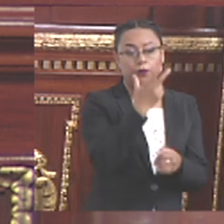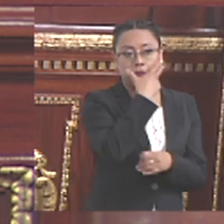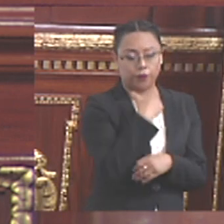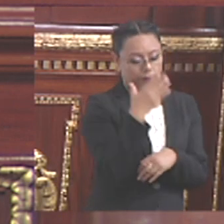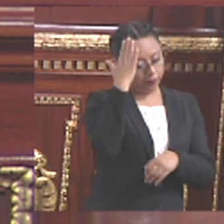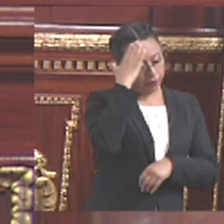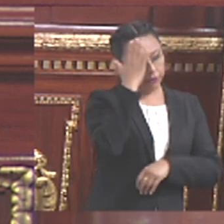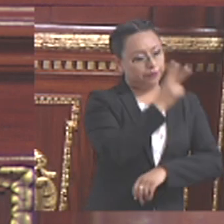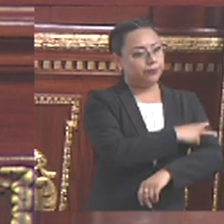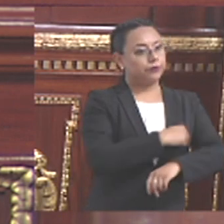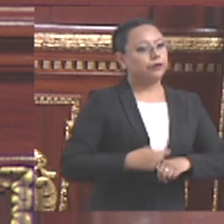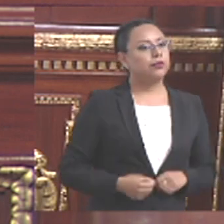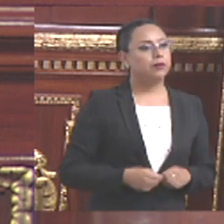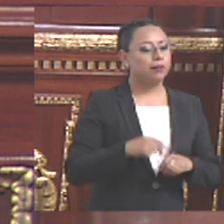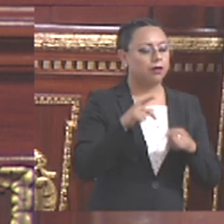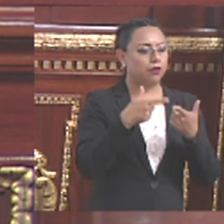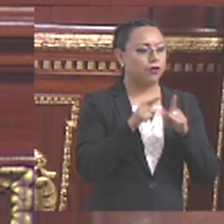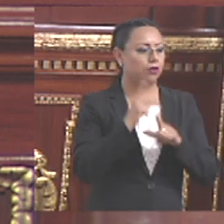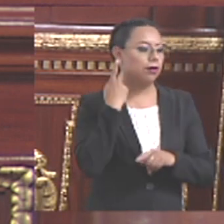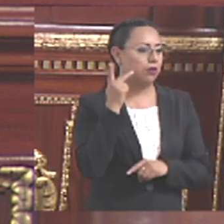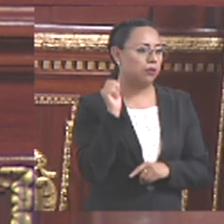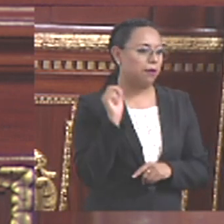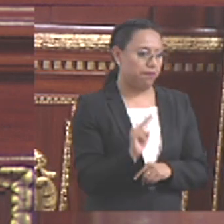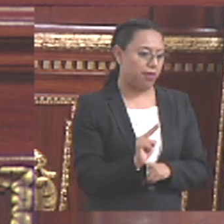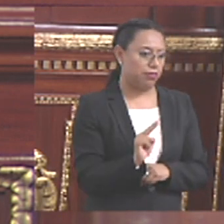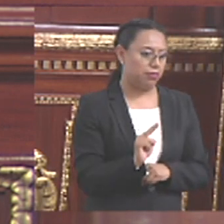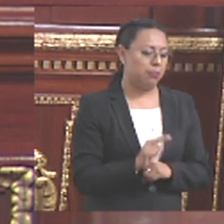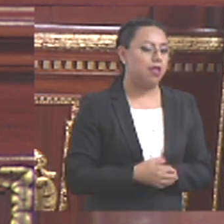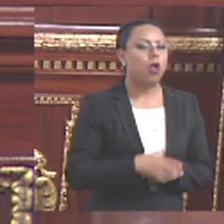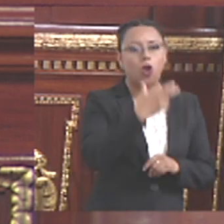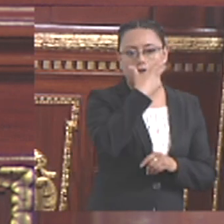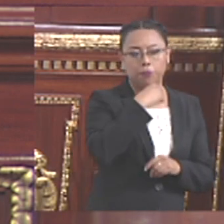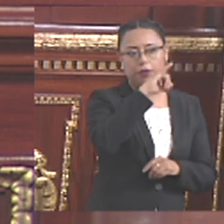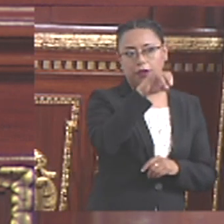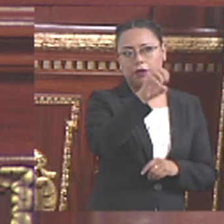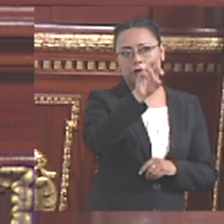del PAN, Jorge Romero, y artífice de muchas tranzas más.